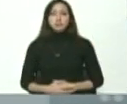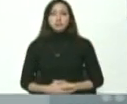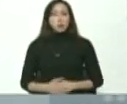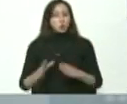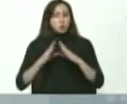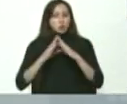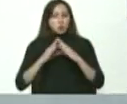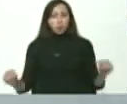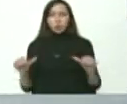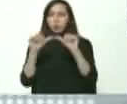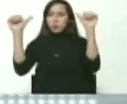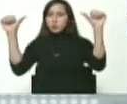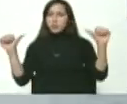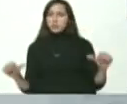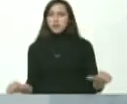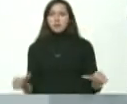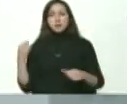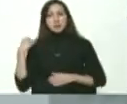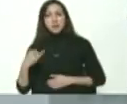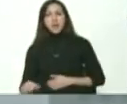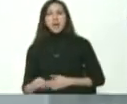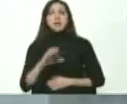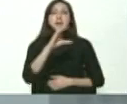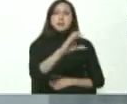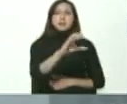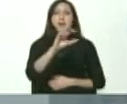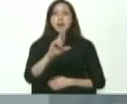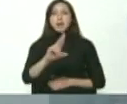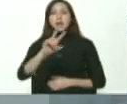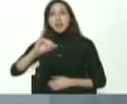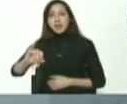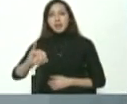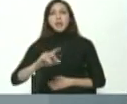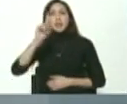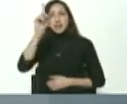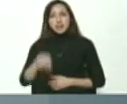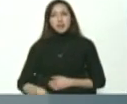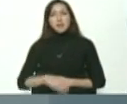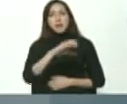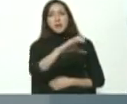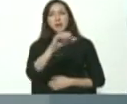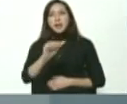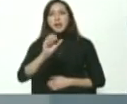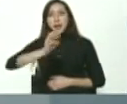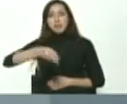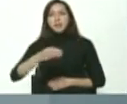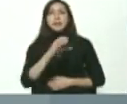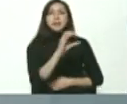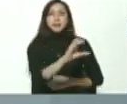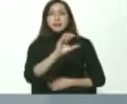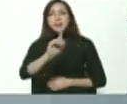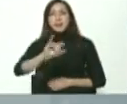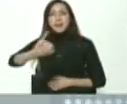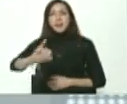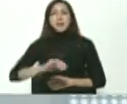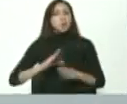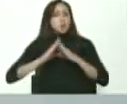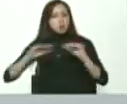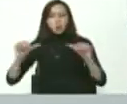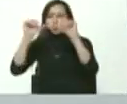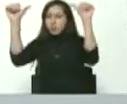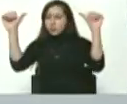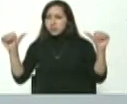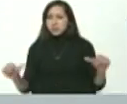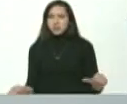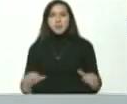todos los sistemas del SRI, de los CAT, de los CDI, todo el sistema de